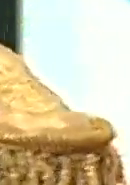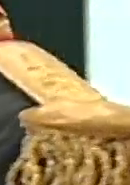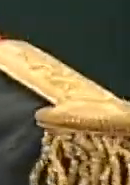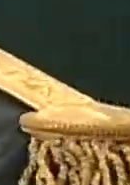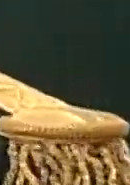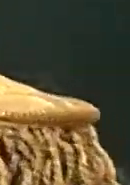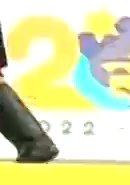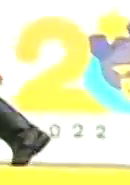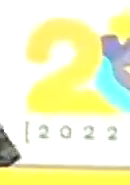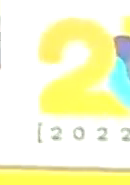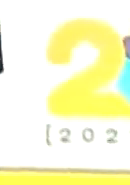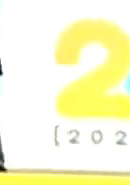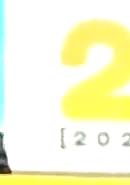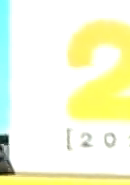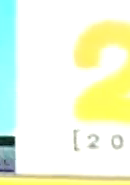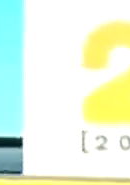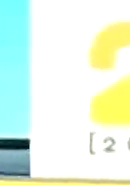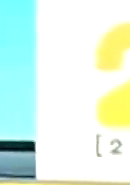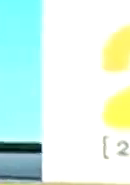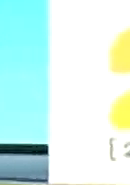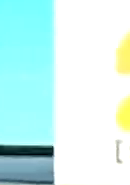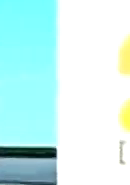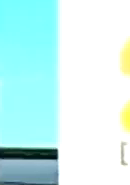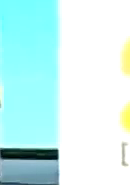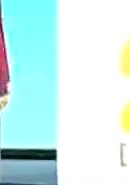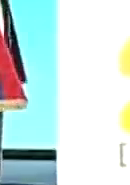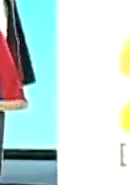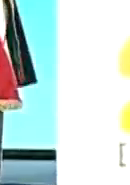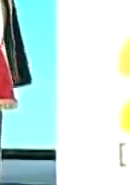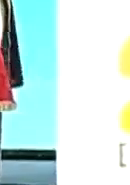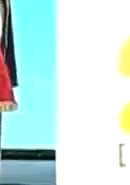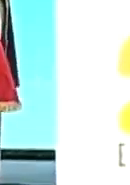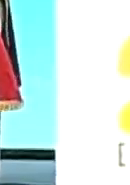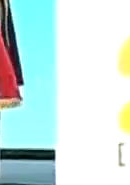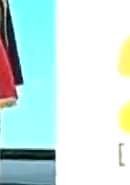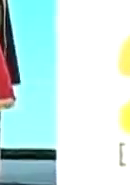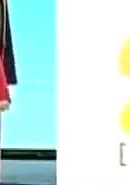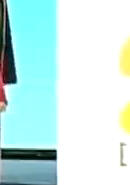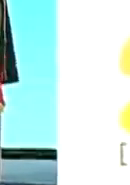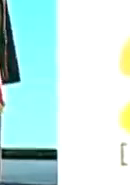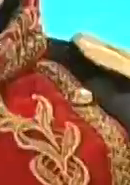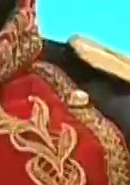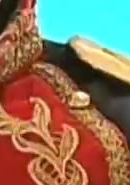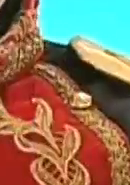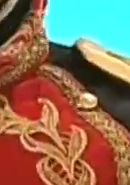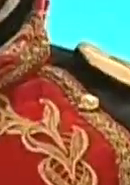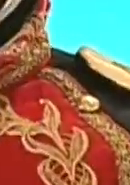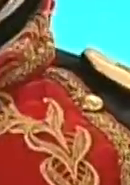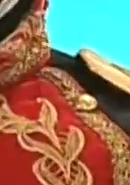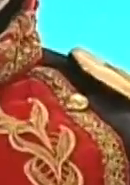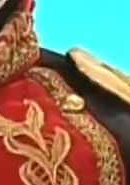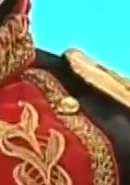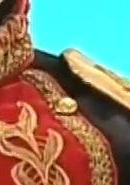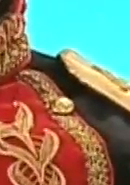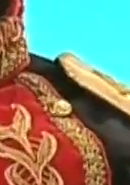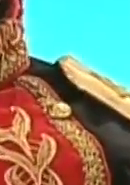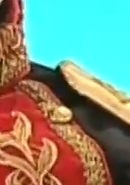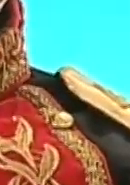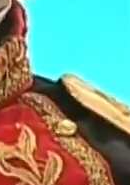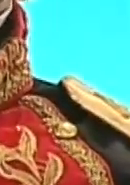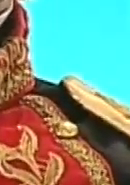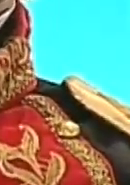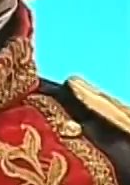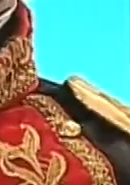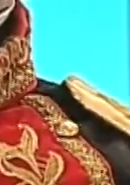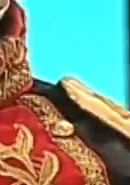quienes dicen que mi pensamiento es más bien una monarquía que se disfraza de república.